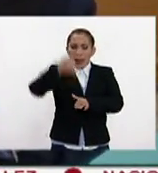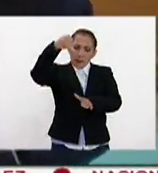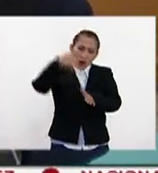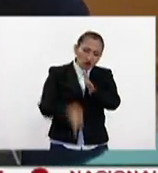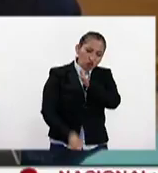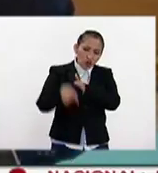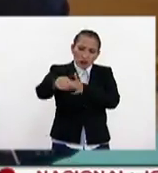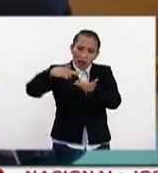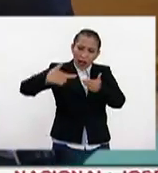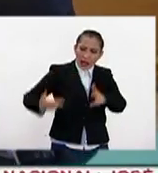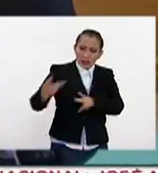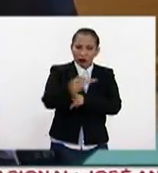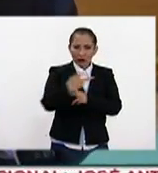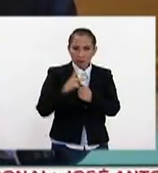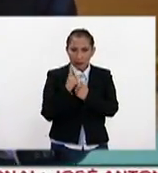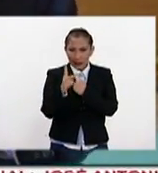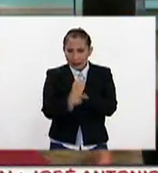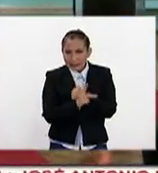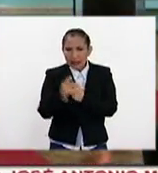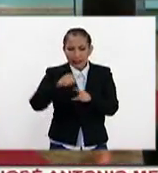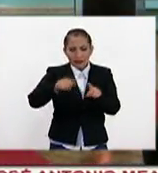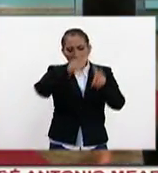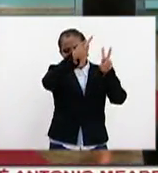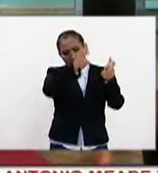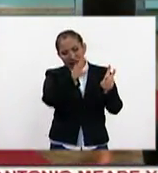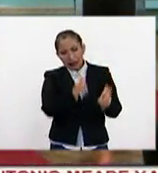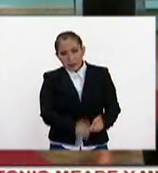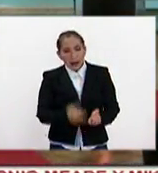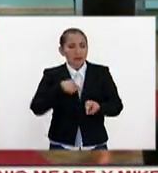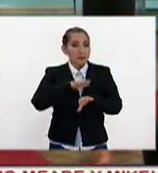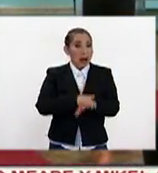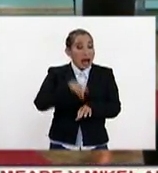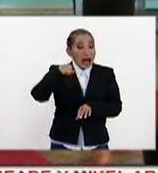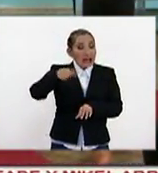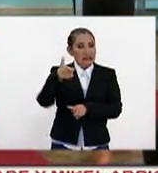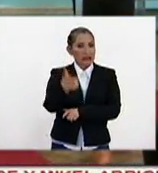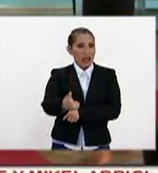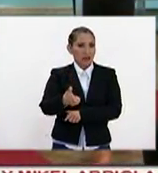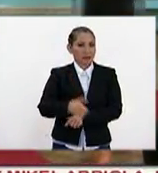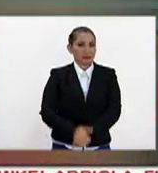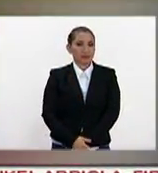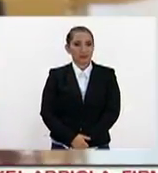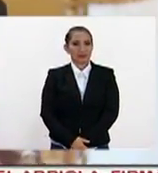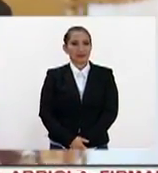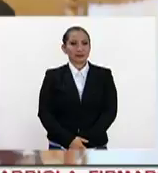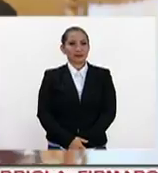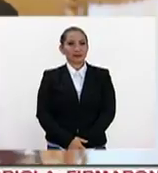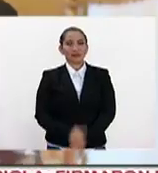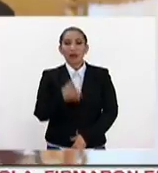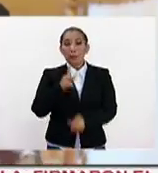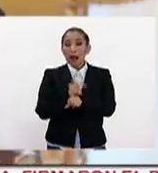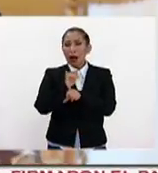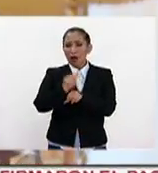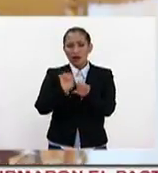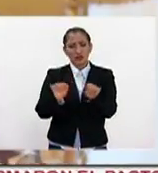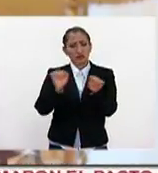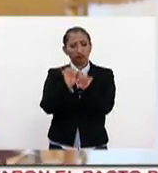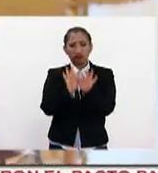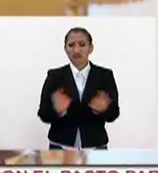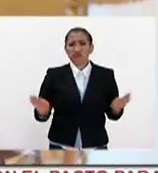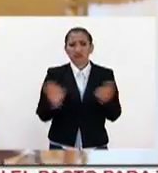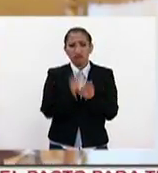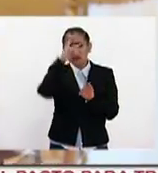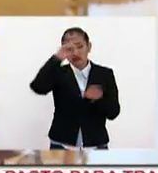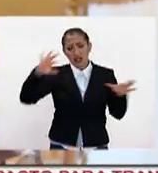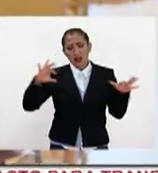allá en la relación de ambos países en varias materias, sobre todo en lo económico. Paraguay es un socio importante